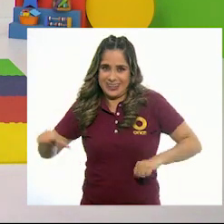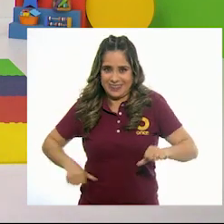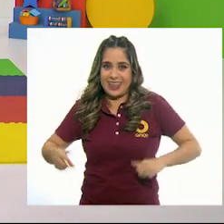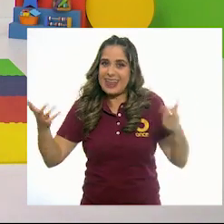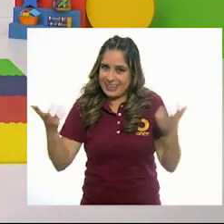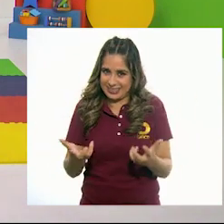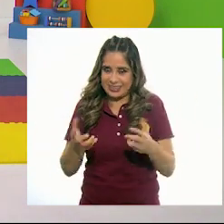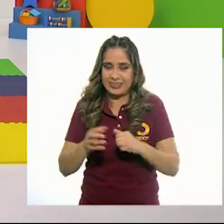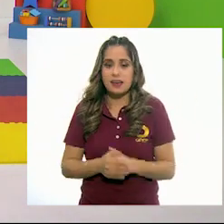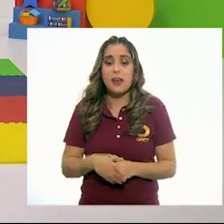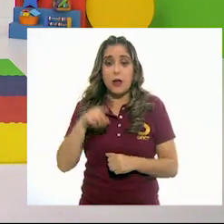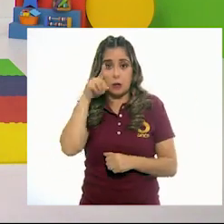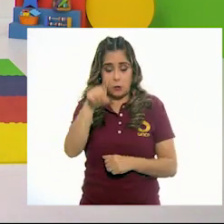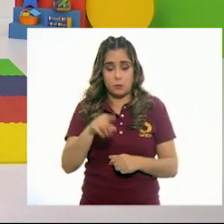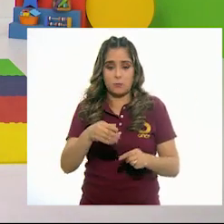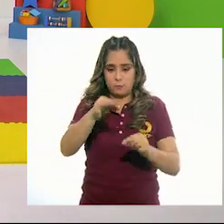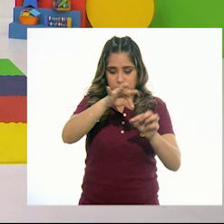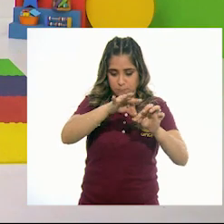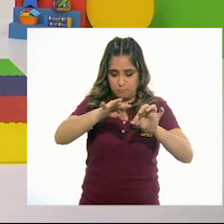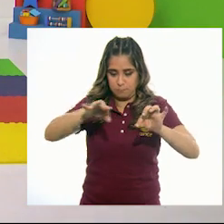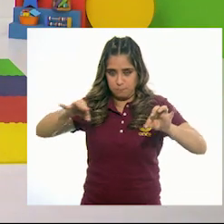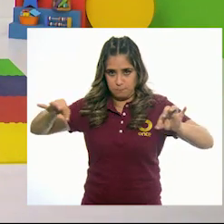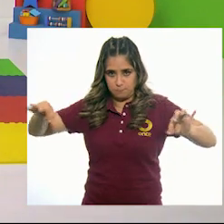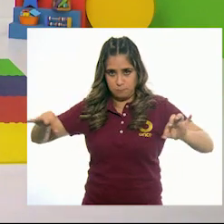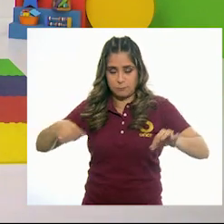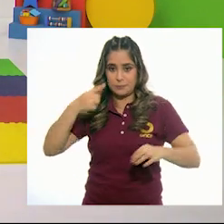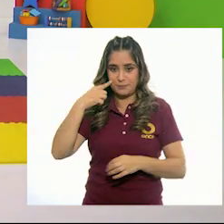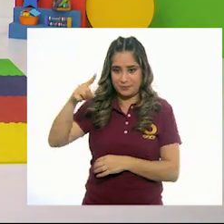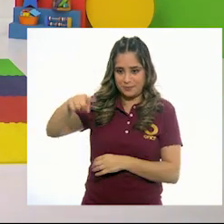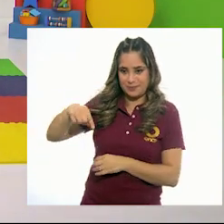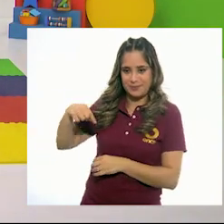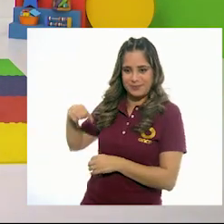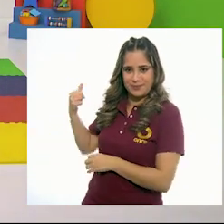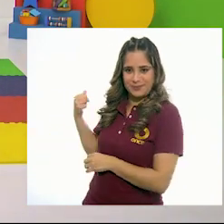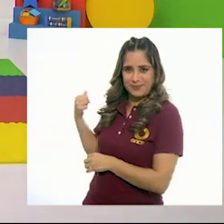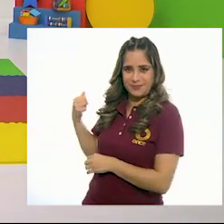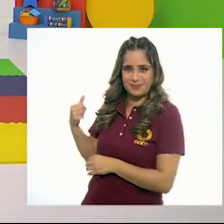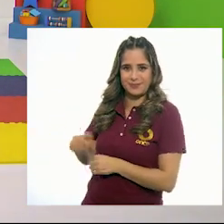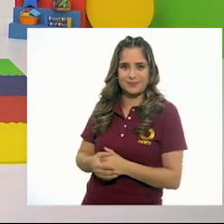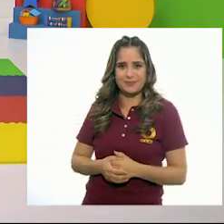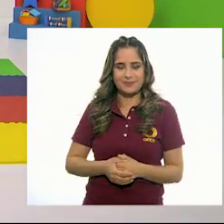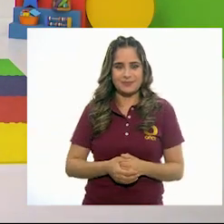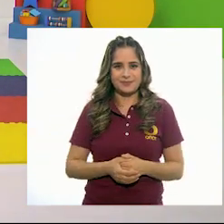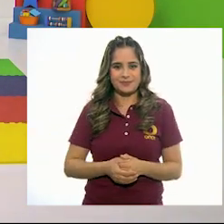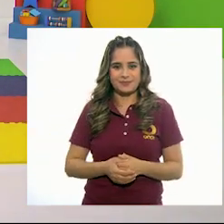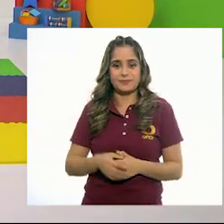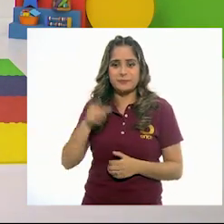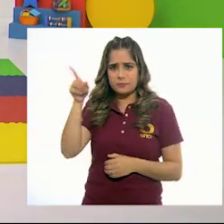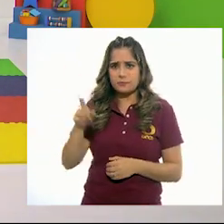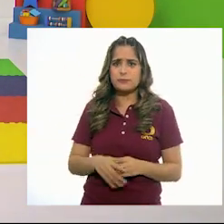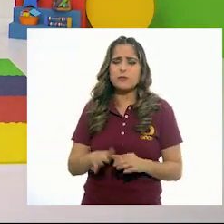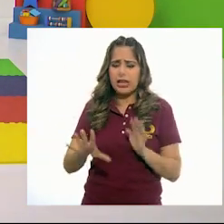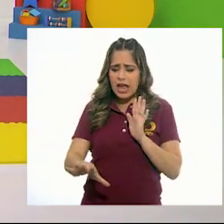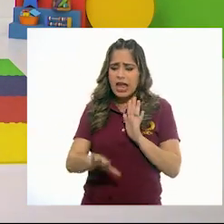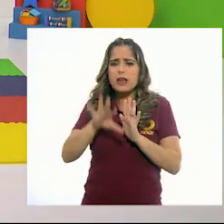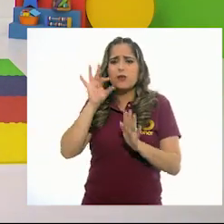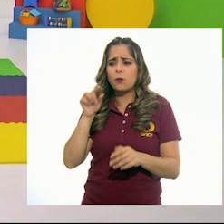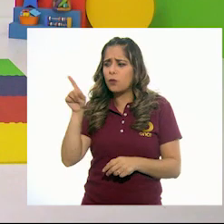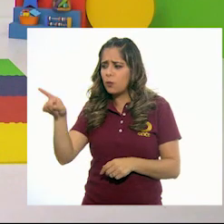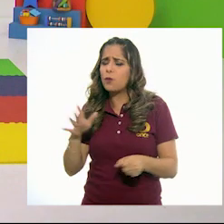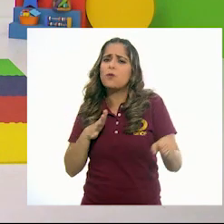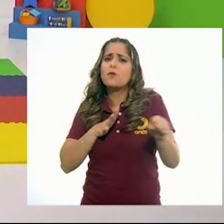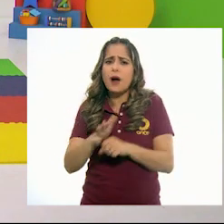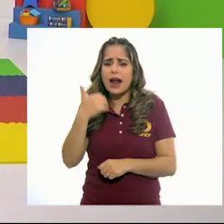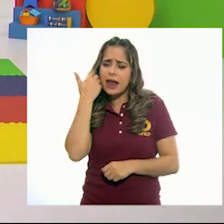Vamos a poner una línea que está marcada en el piso, ¿ya viste cómo es? Y vas a escoger un espacio en el que tú vas a